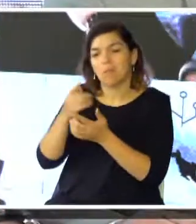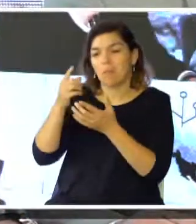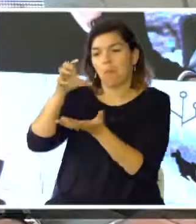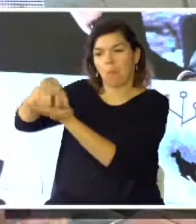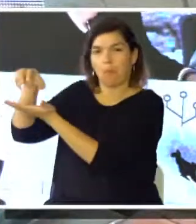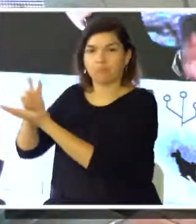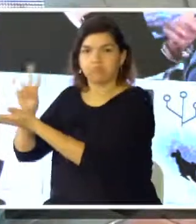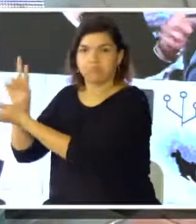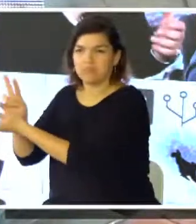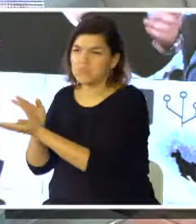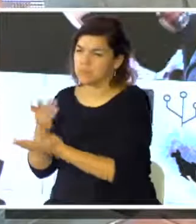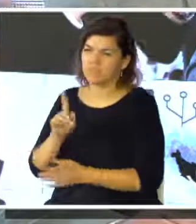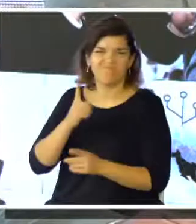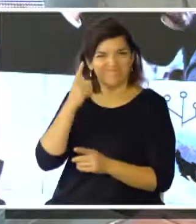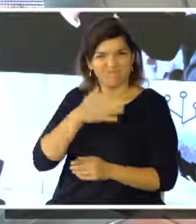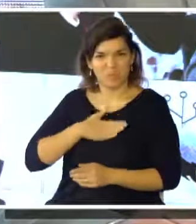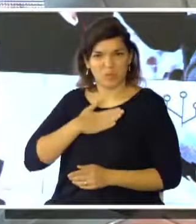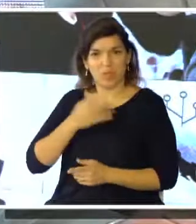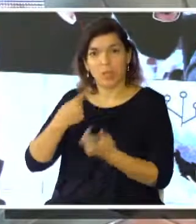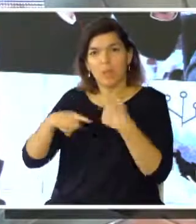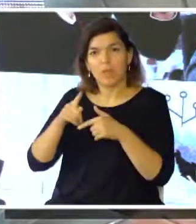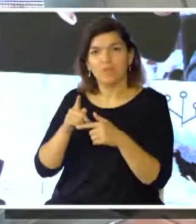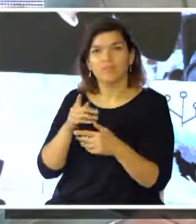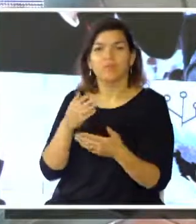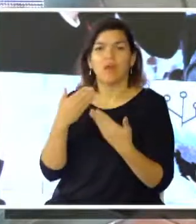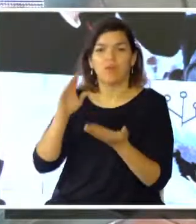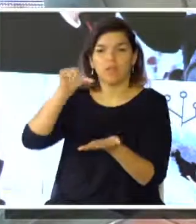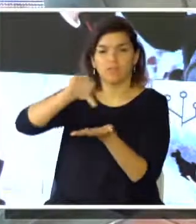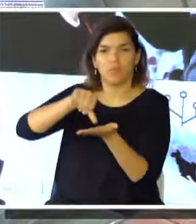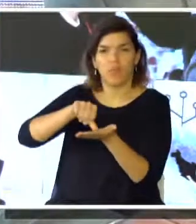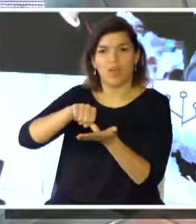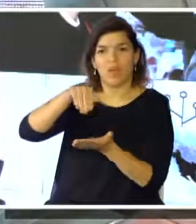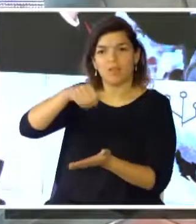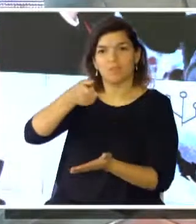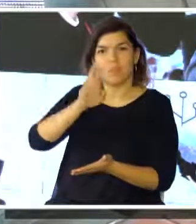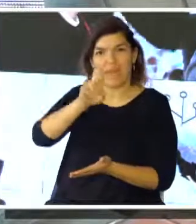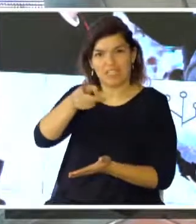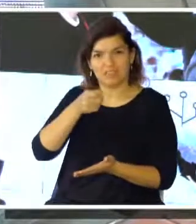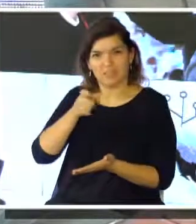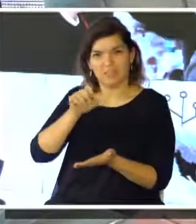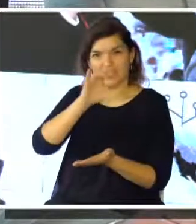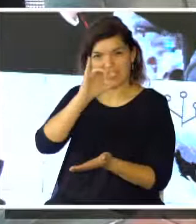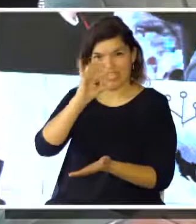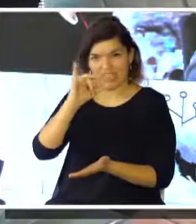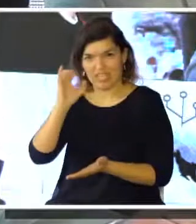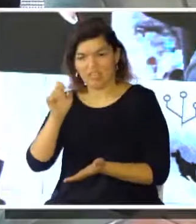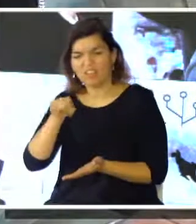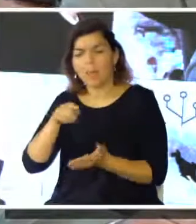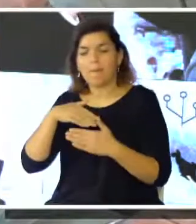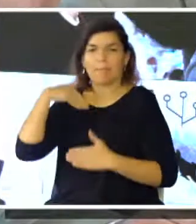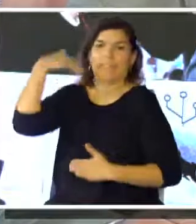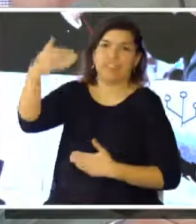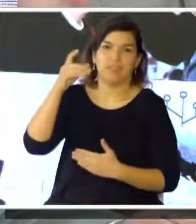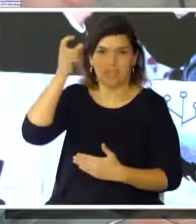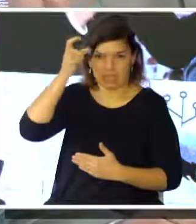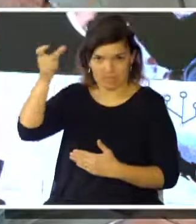voy pero se habla de smart cities smart cities es un poco más allá de ciudades